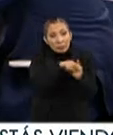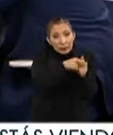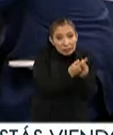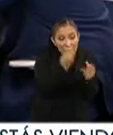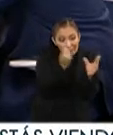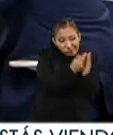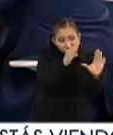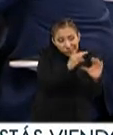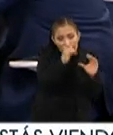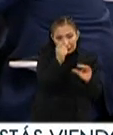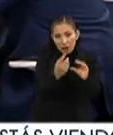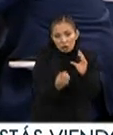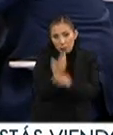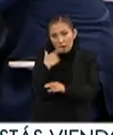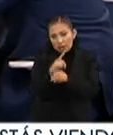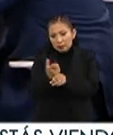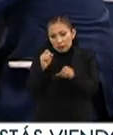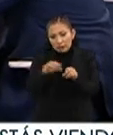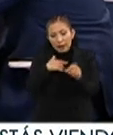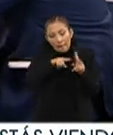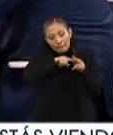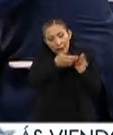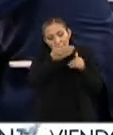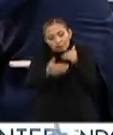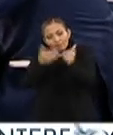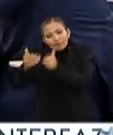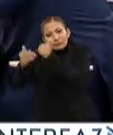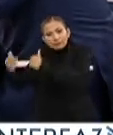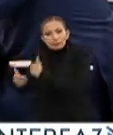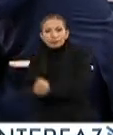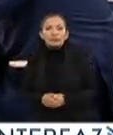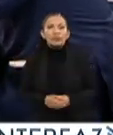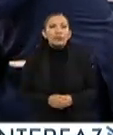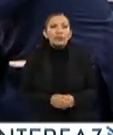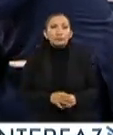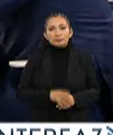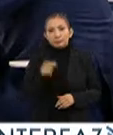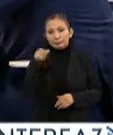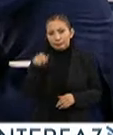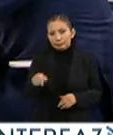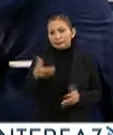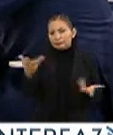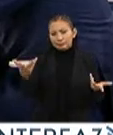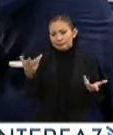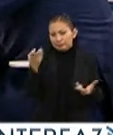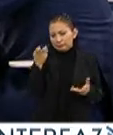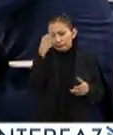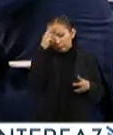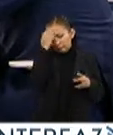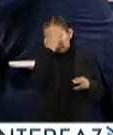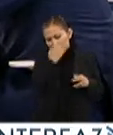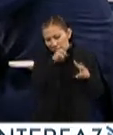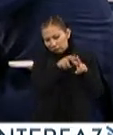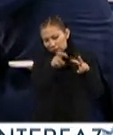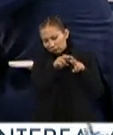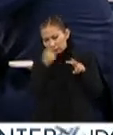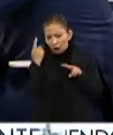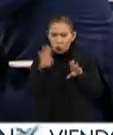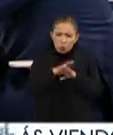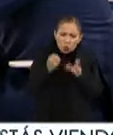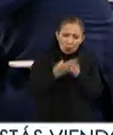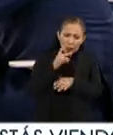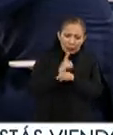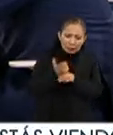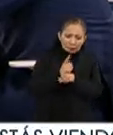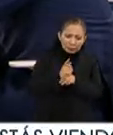raíz, que es el caso de esta nueva carrera que se está aperturando. Supongo que cuando hacen este tipo de análisis para abrir una carrera